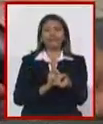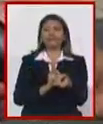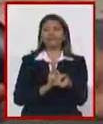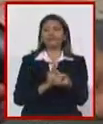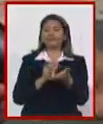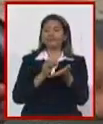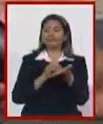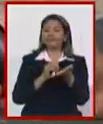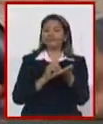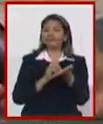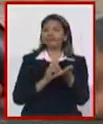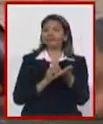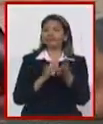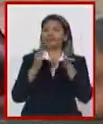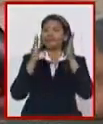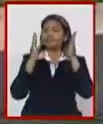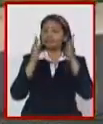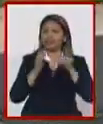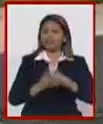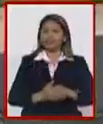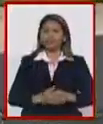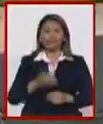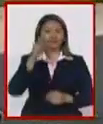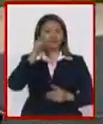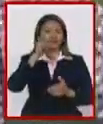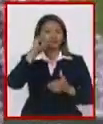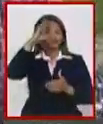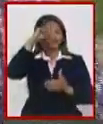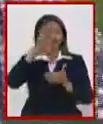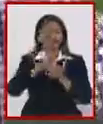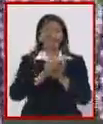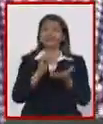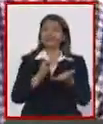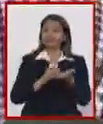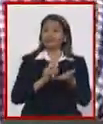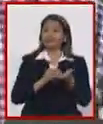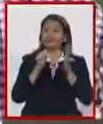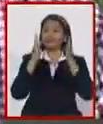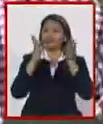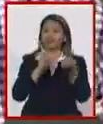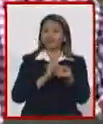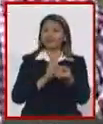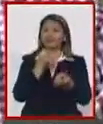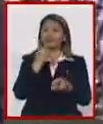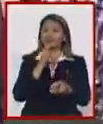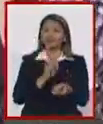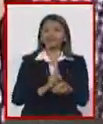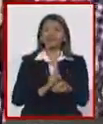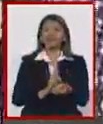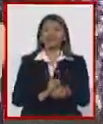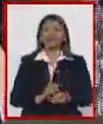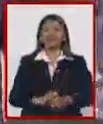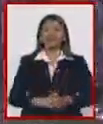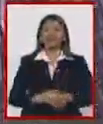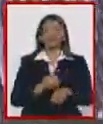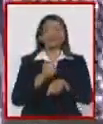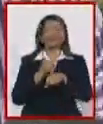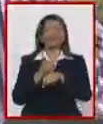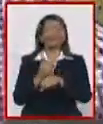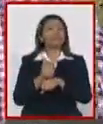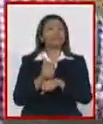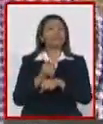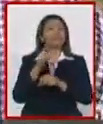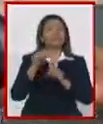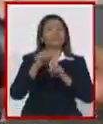rompe todas las barreras de los protocolos médicos, ¿no? El esposo denuncia que es una negligencia médica e indica que el galeno fue el médico que la atendió